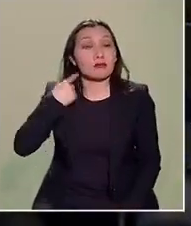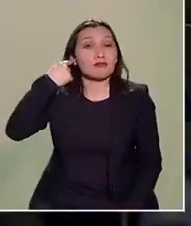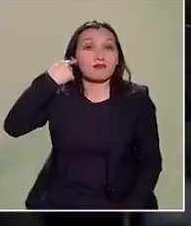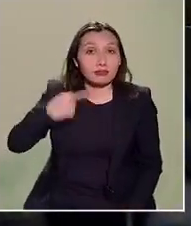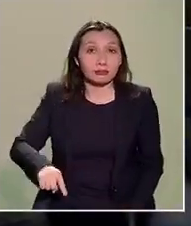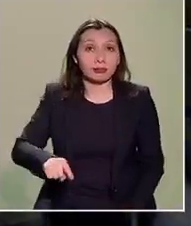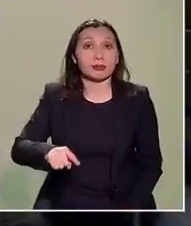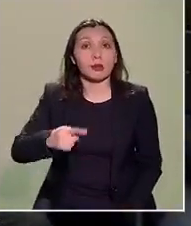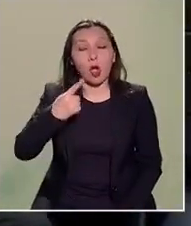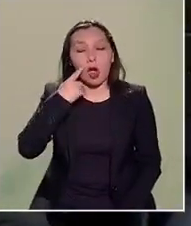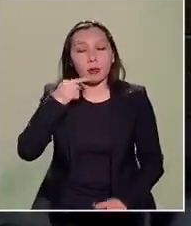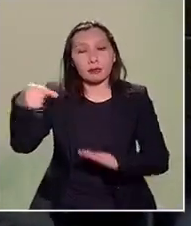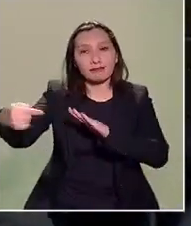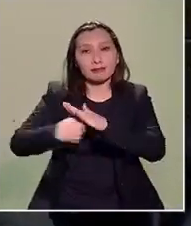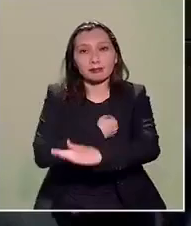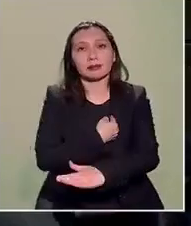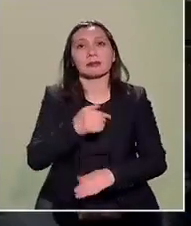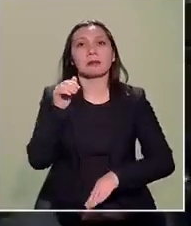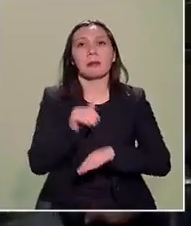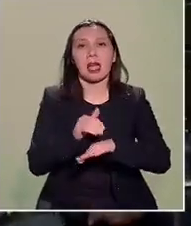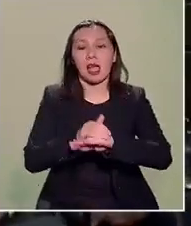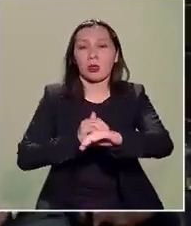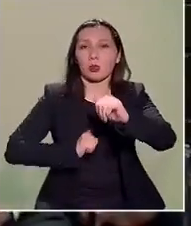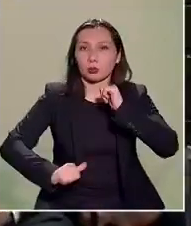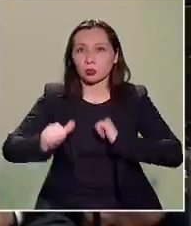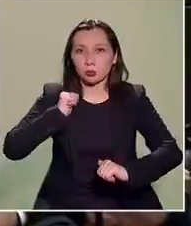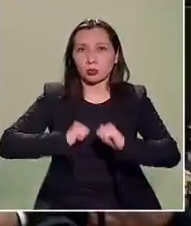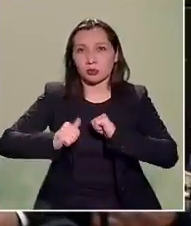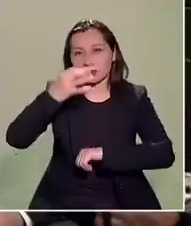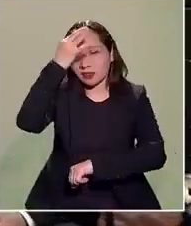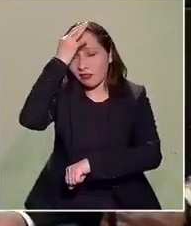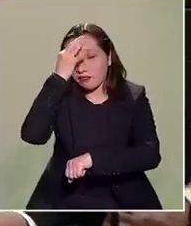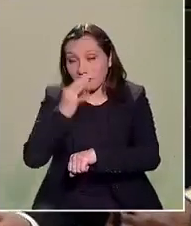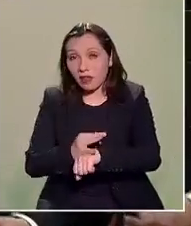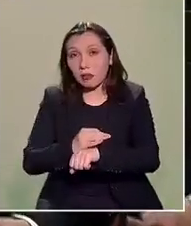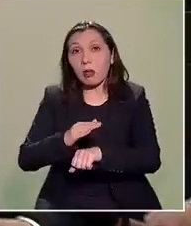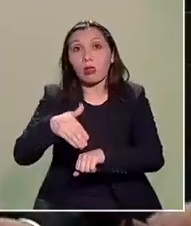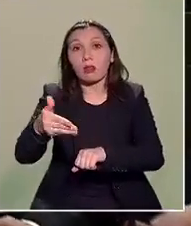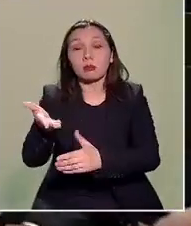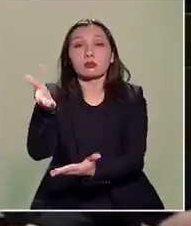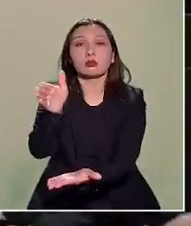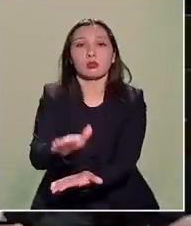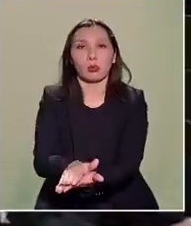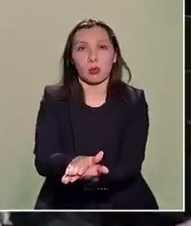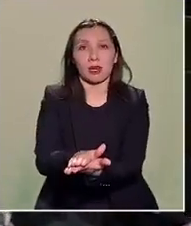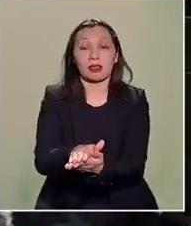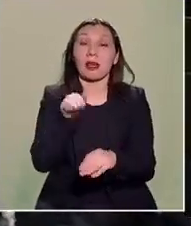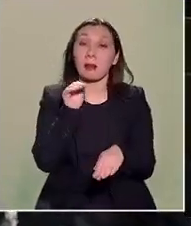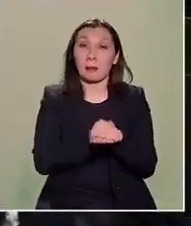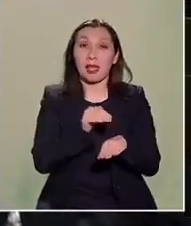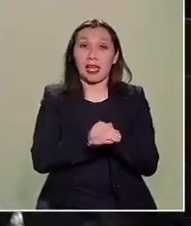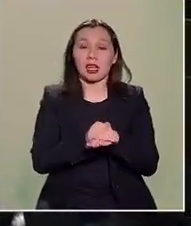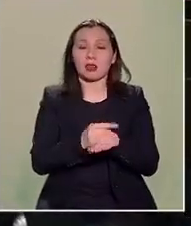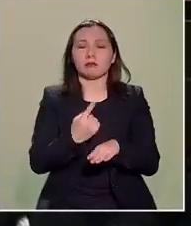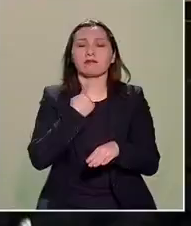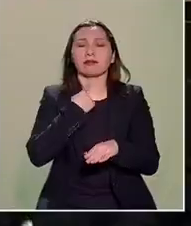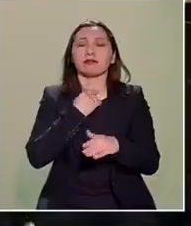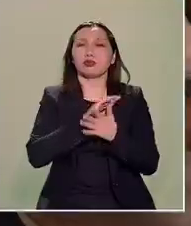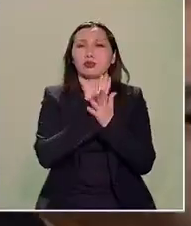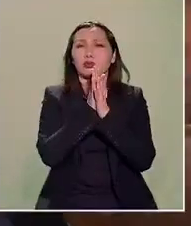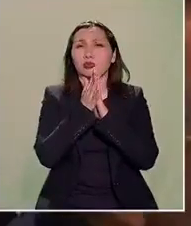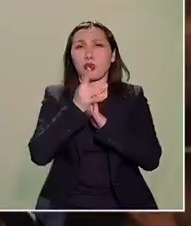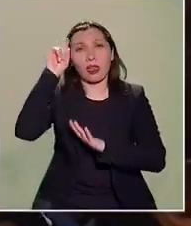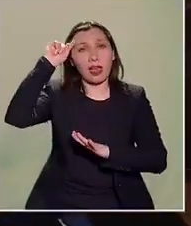entró el pecado el sufrimiento la enfermedad y la muerte el pecado trastocó toda la